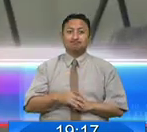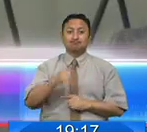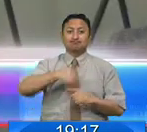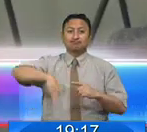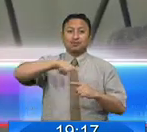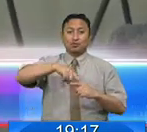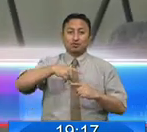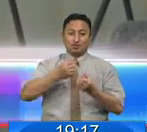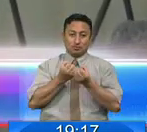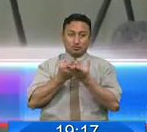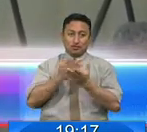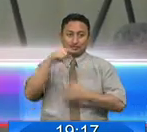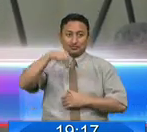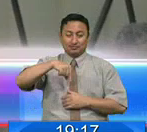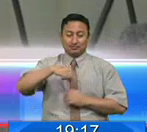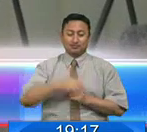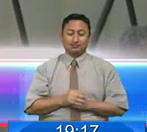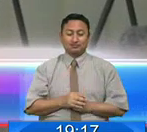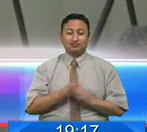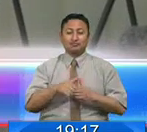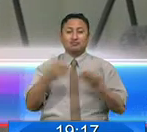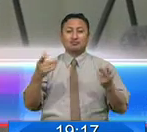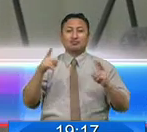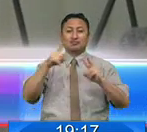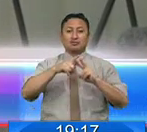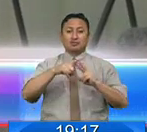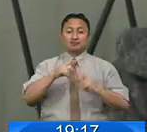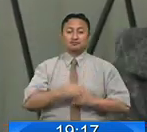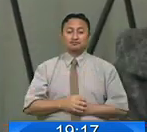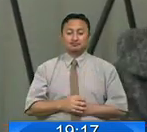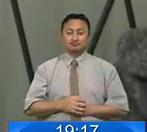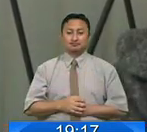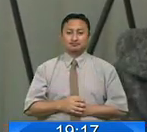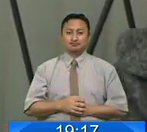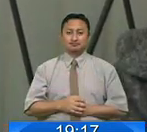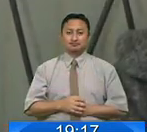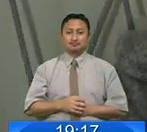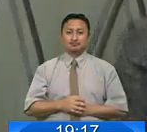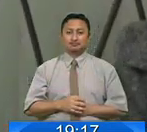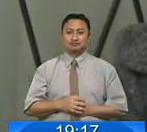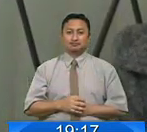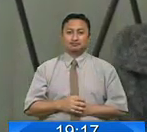presentando les acá en la edición estelar del comercio de 20 de vicente